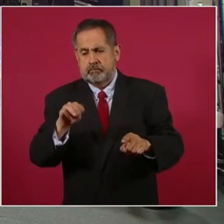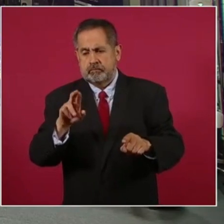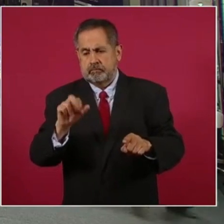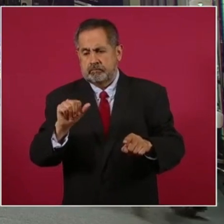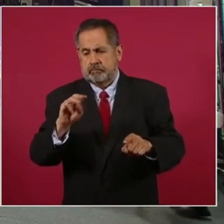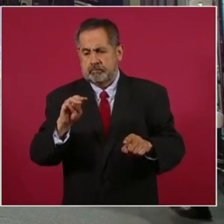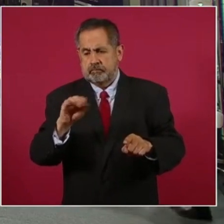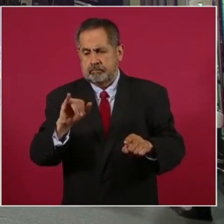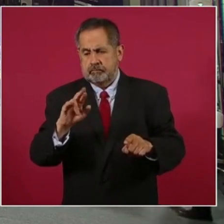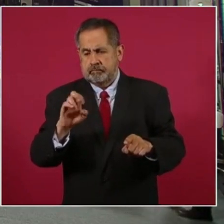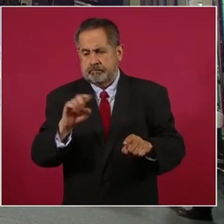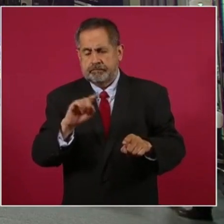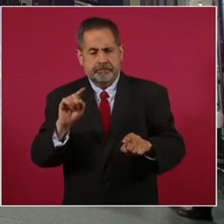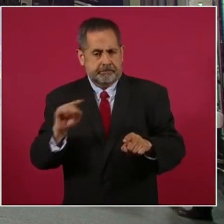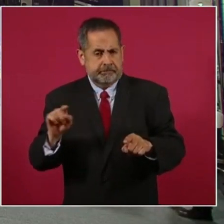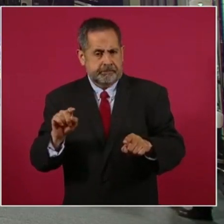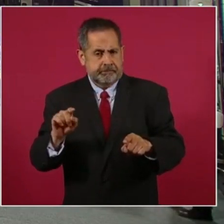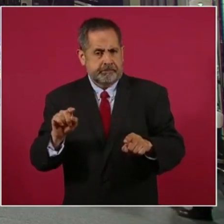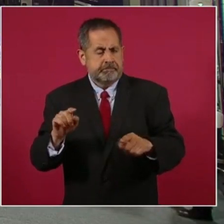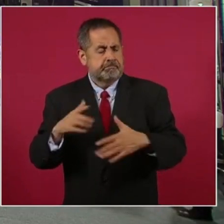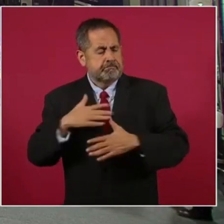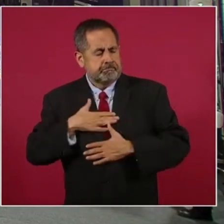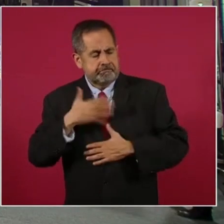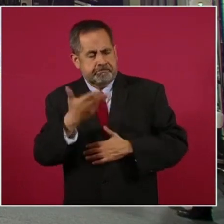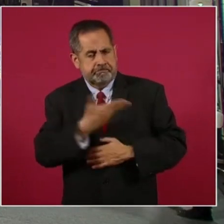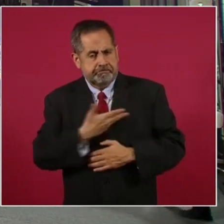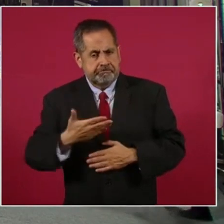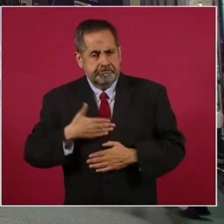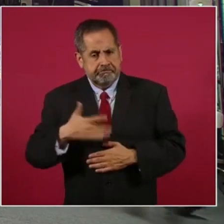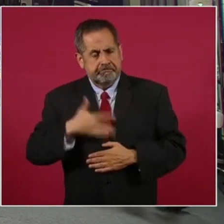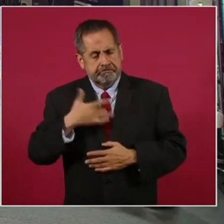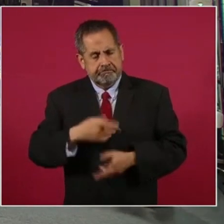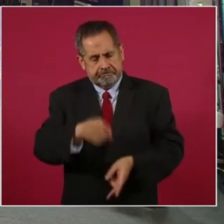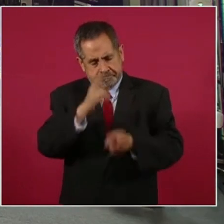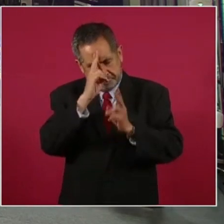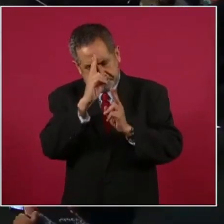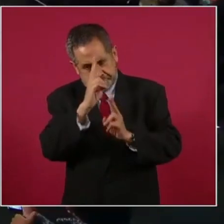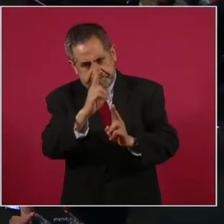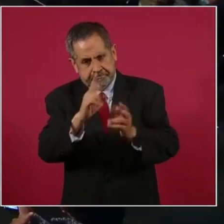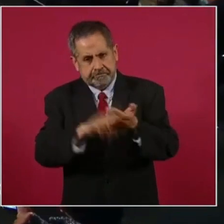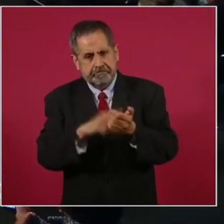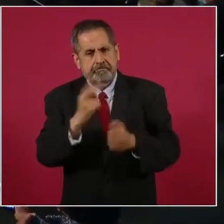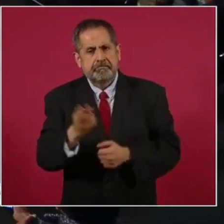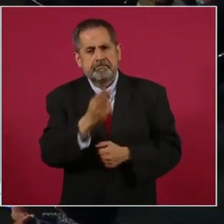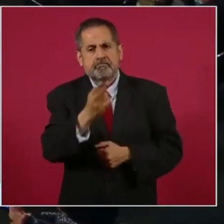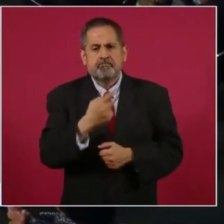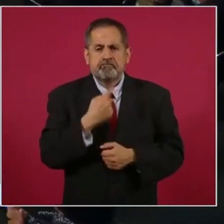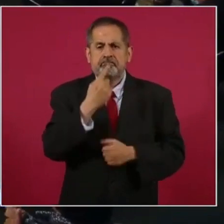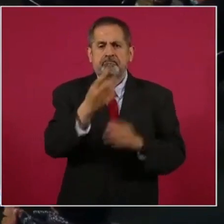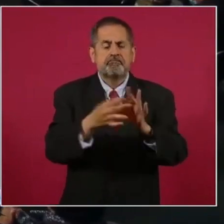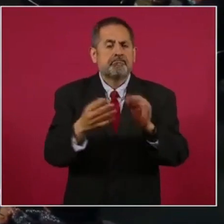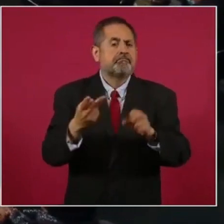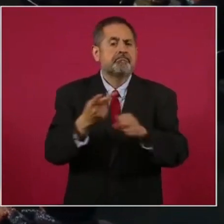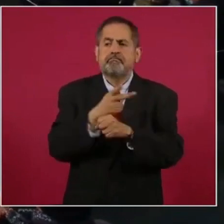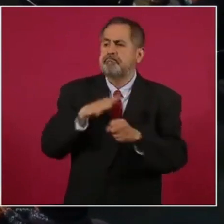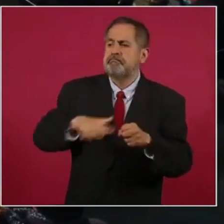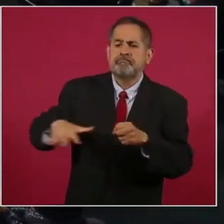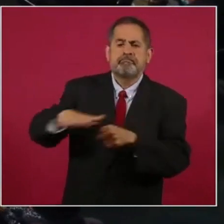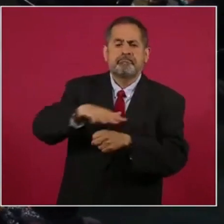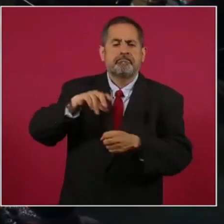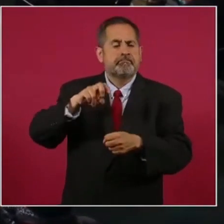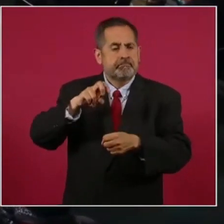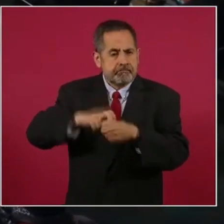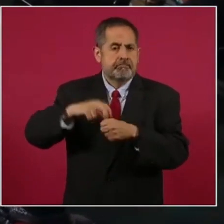Tlaxiaqueña 91.5, y siempre tengo el honor de dirigirme a usted y comentarle lo que sucede en nuestro estado de